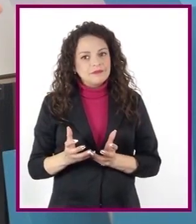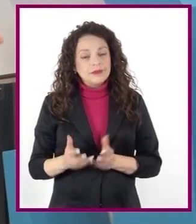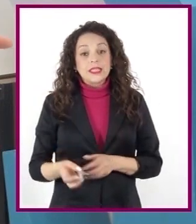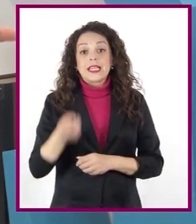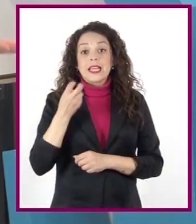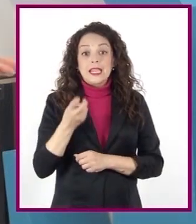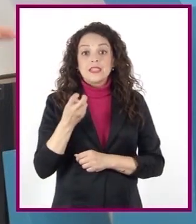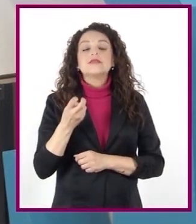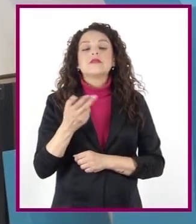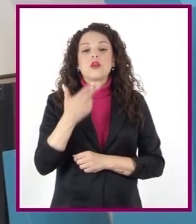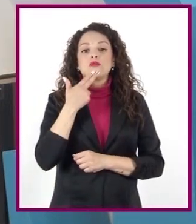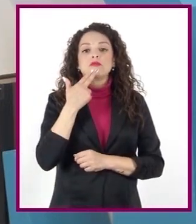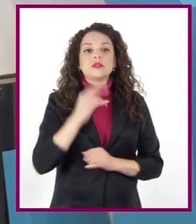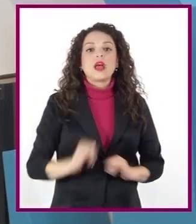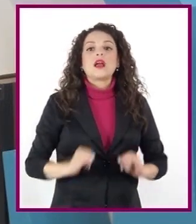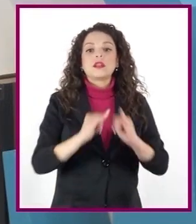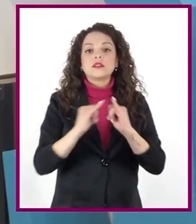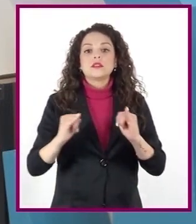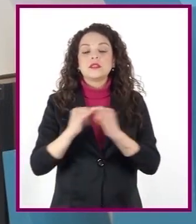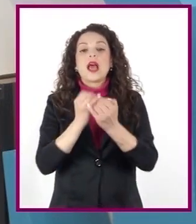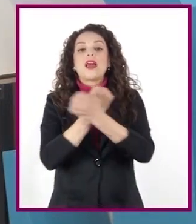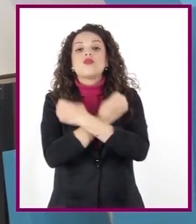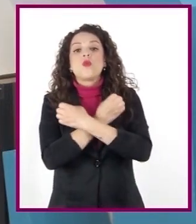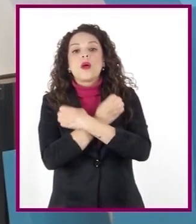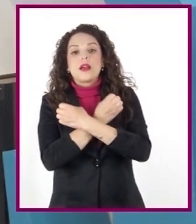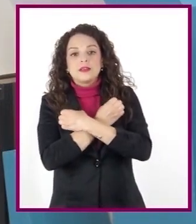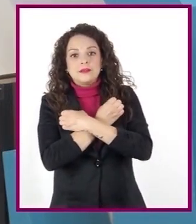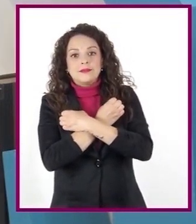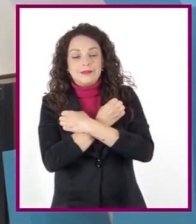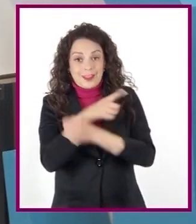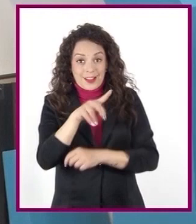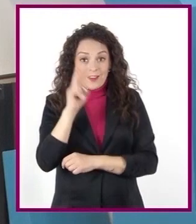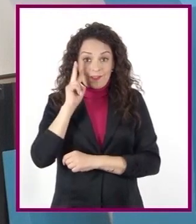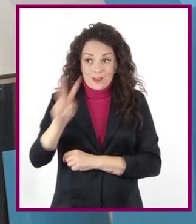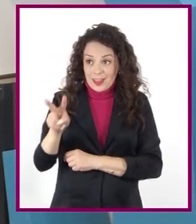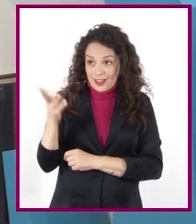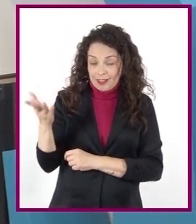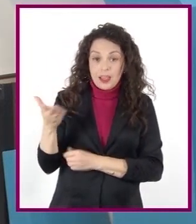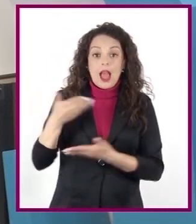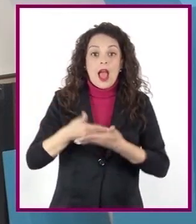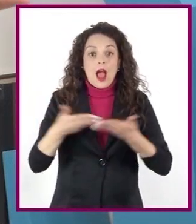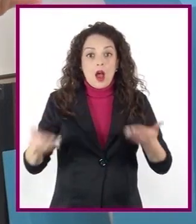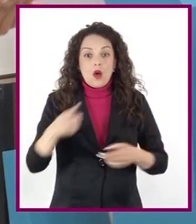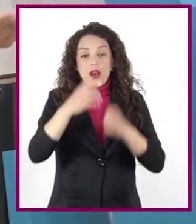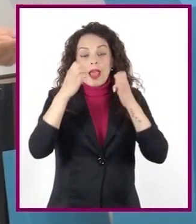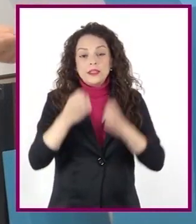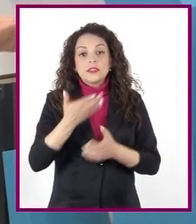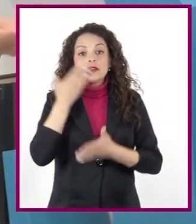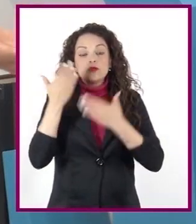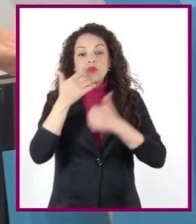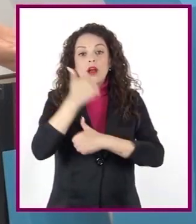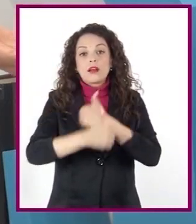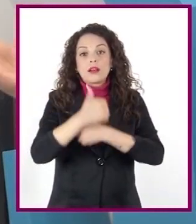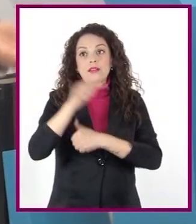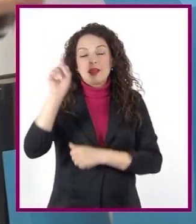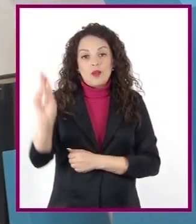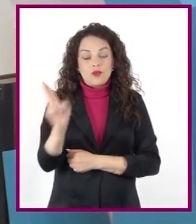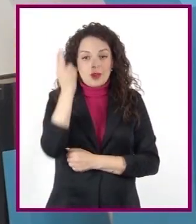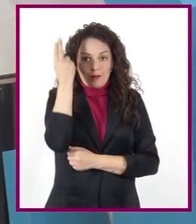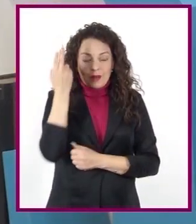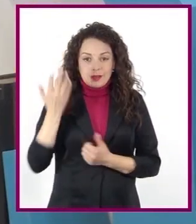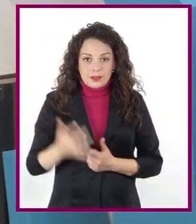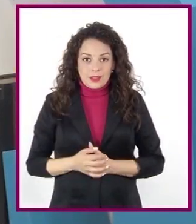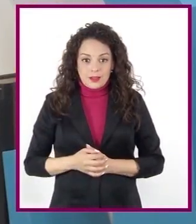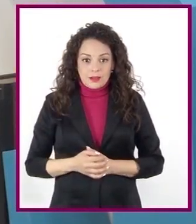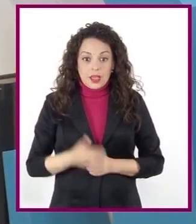uso de las instituciones educativas, pues como vimos, actualmente está estudiando una carrera universitaria y